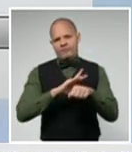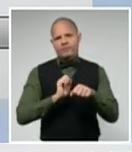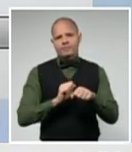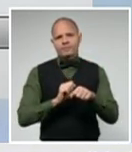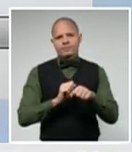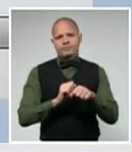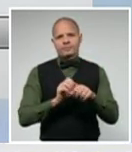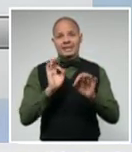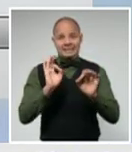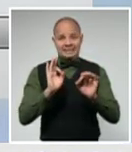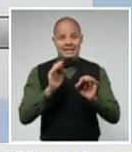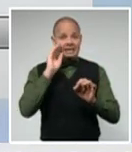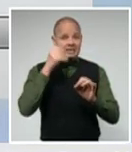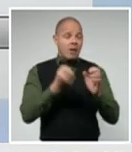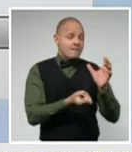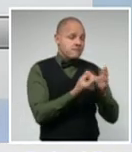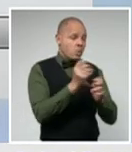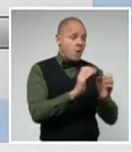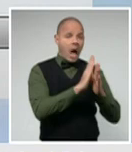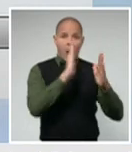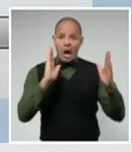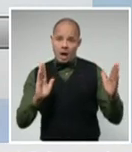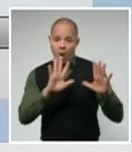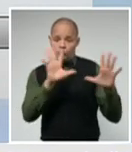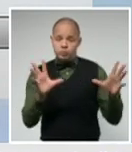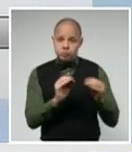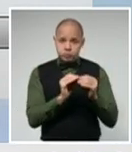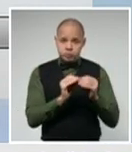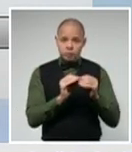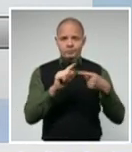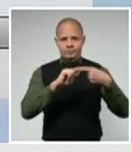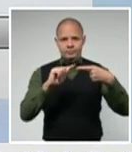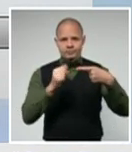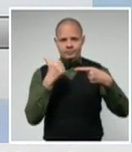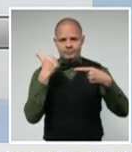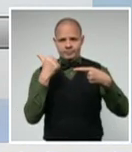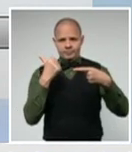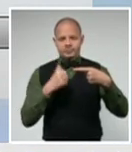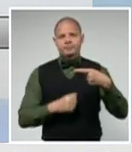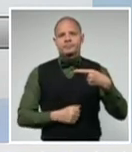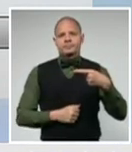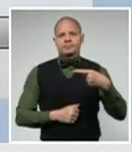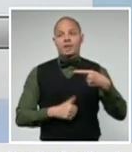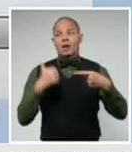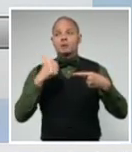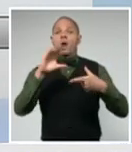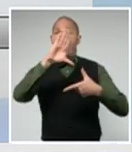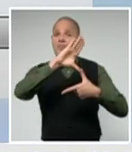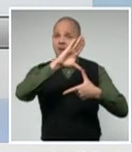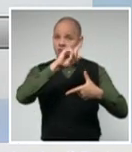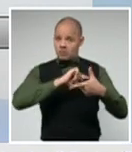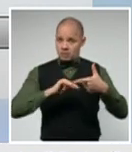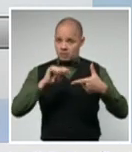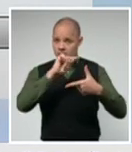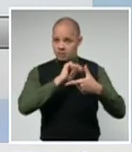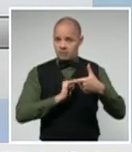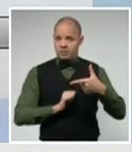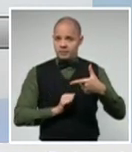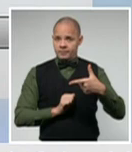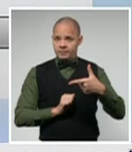16.915.385 casos confirmados en nuestra